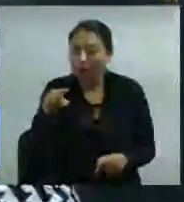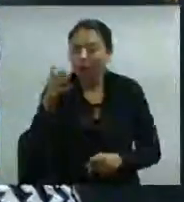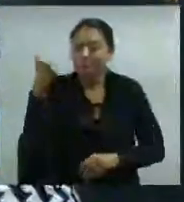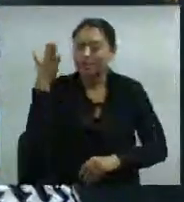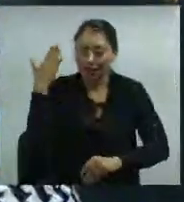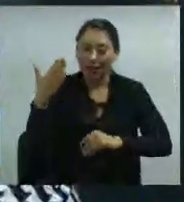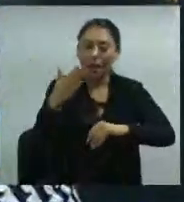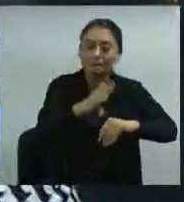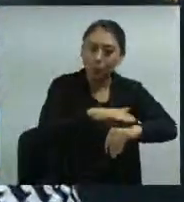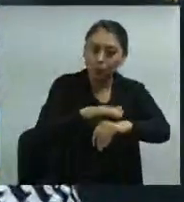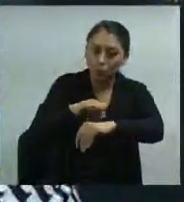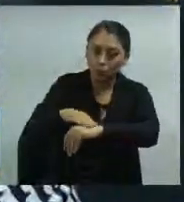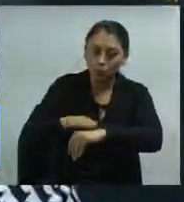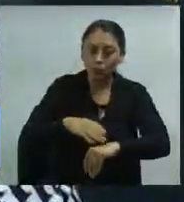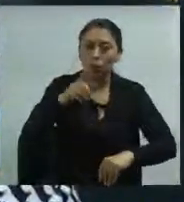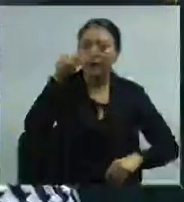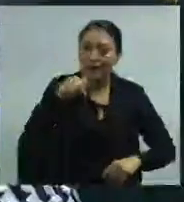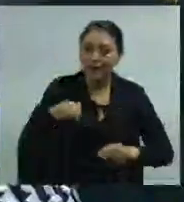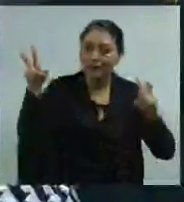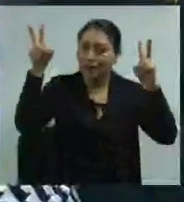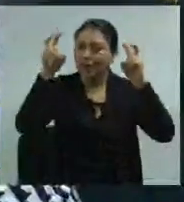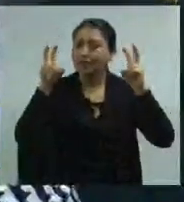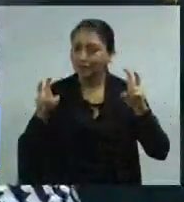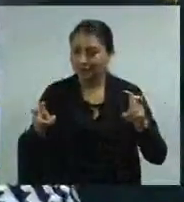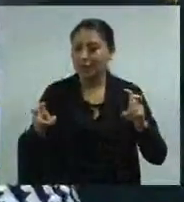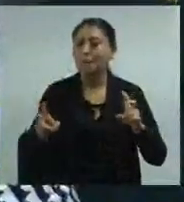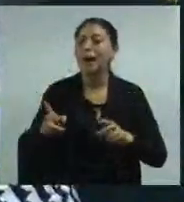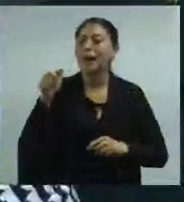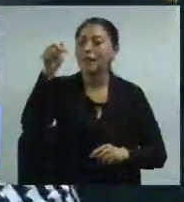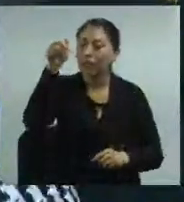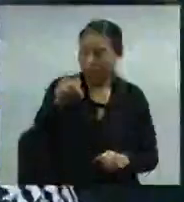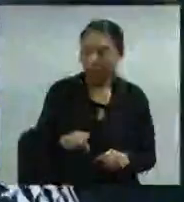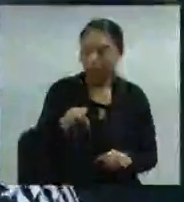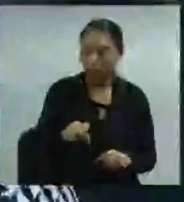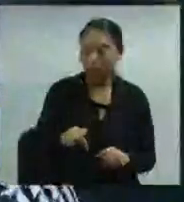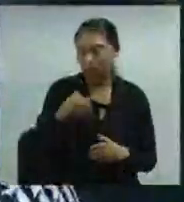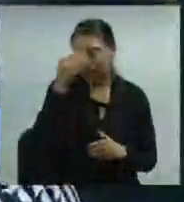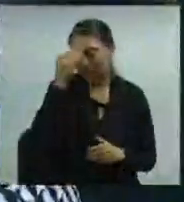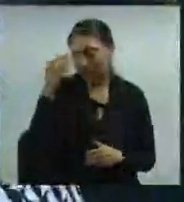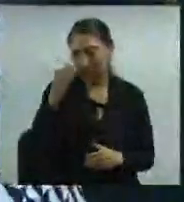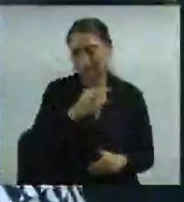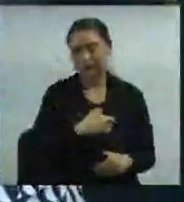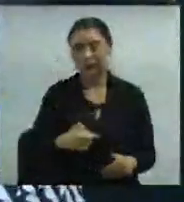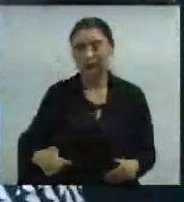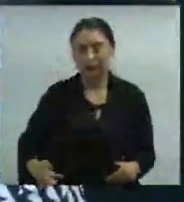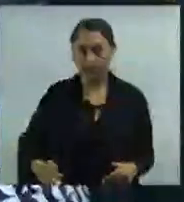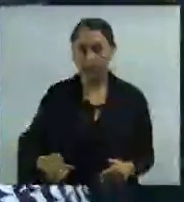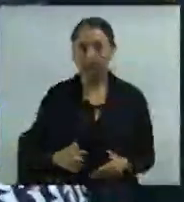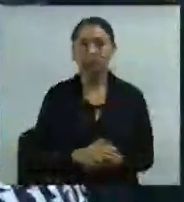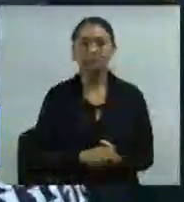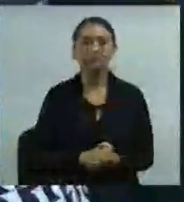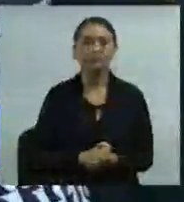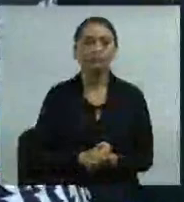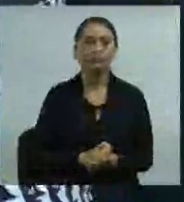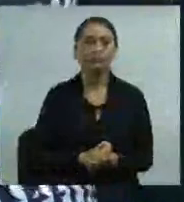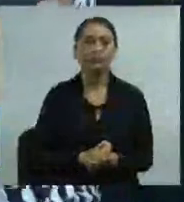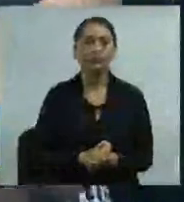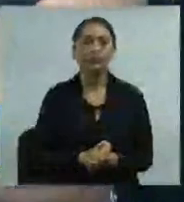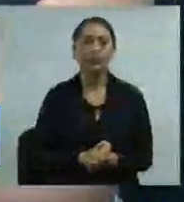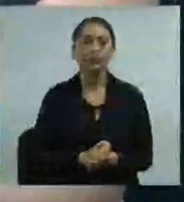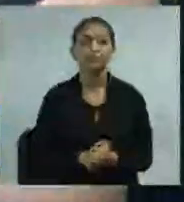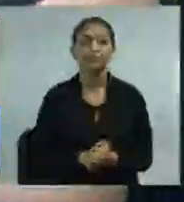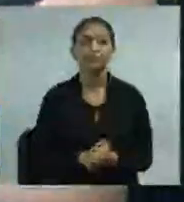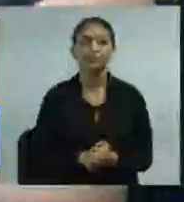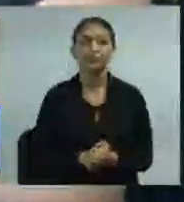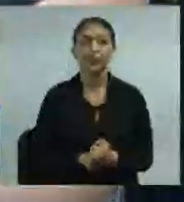todos que iba a ser un tema del cual se iba a estar tratando en esta discusión. Gracias, señor presidente. Para la